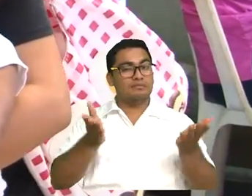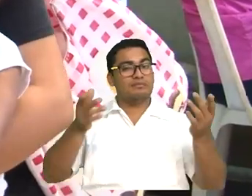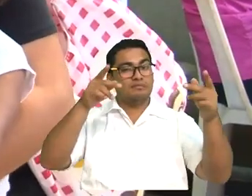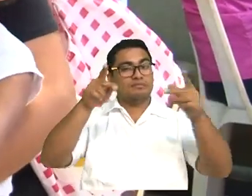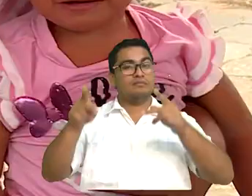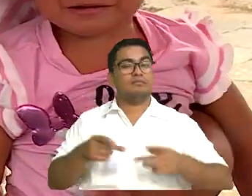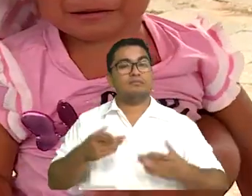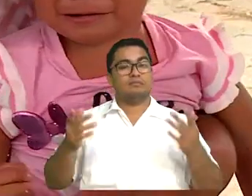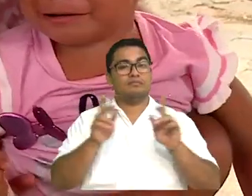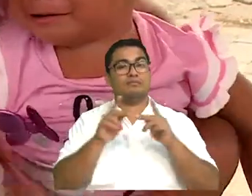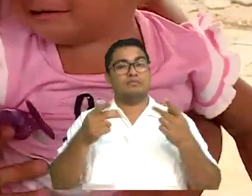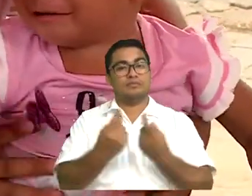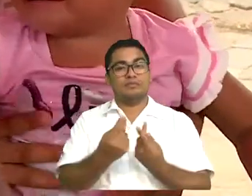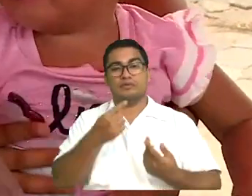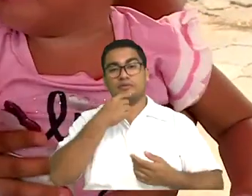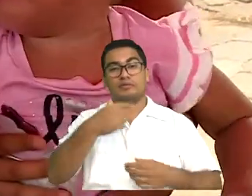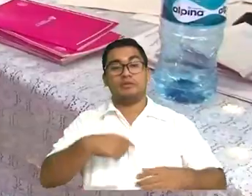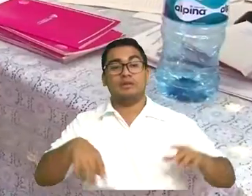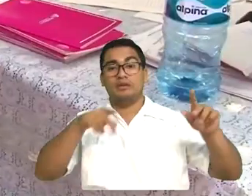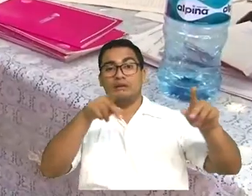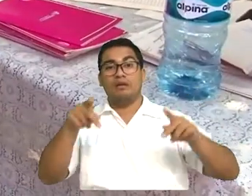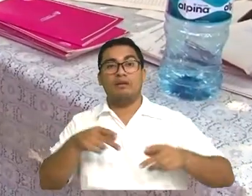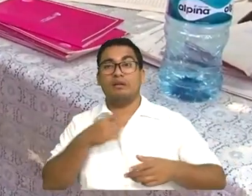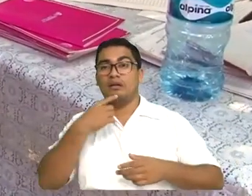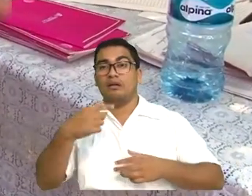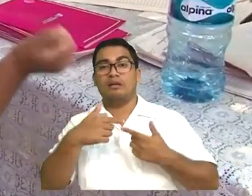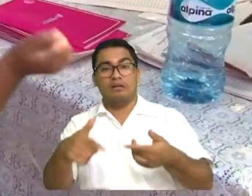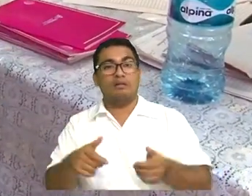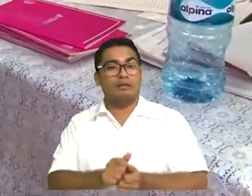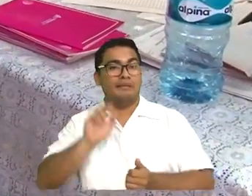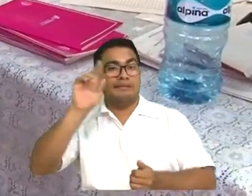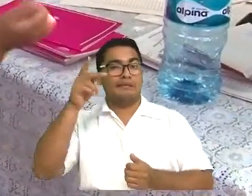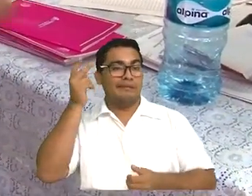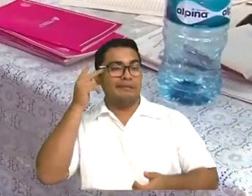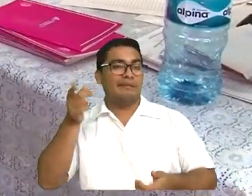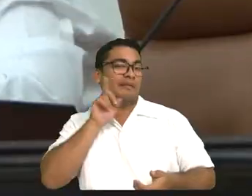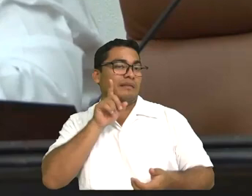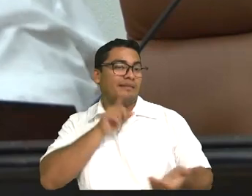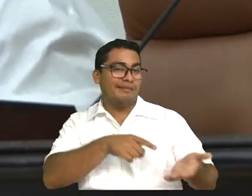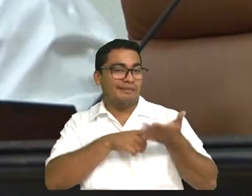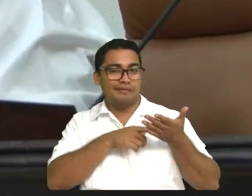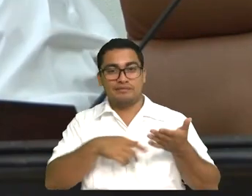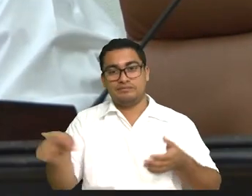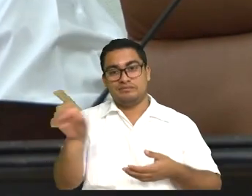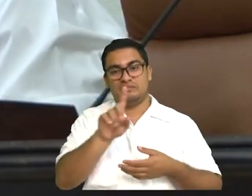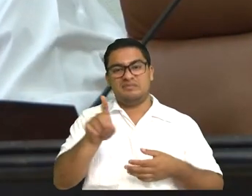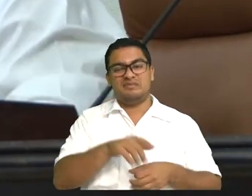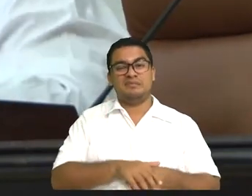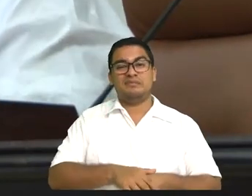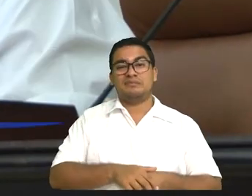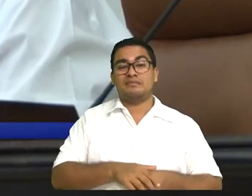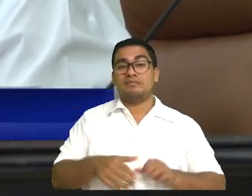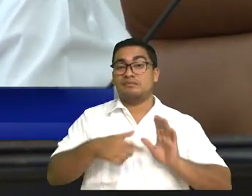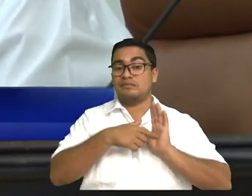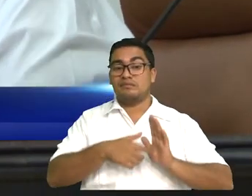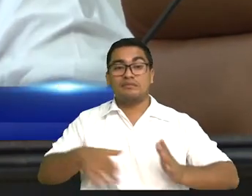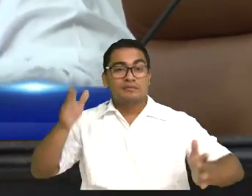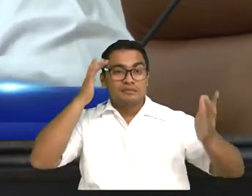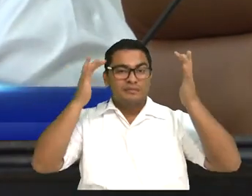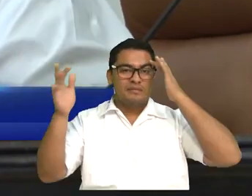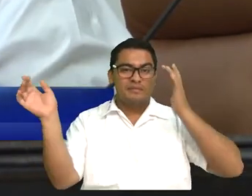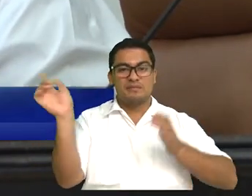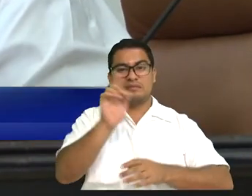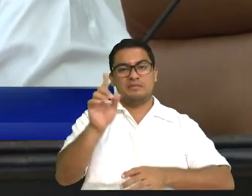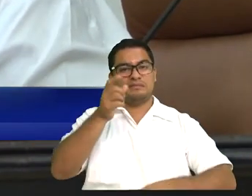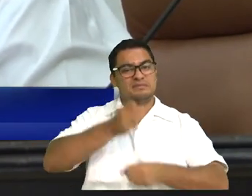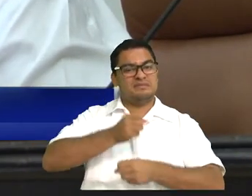en la ola desinformativa que promueven reducidos sectores políticos. No debe haber pánico, vamos a seguir